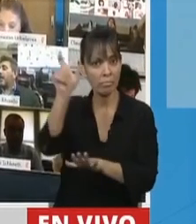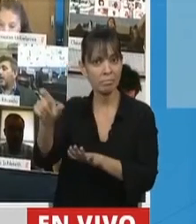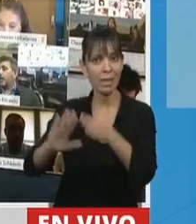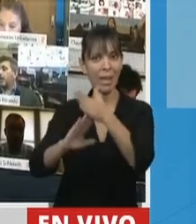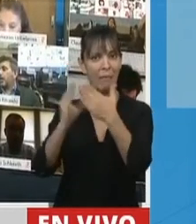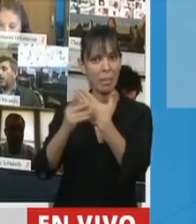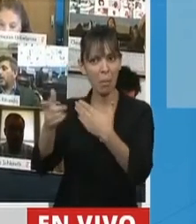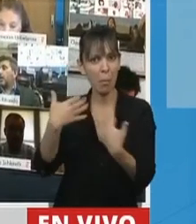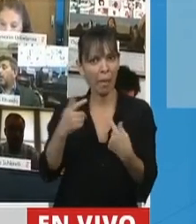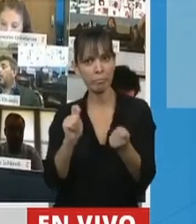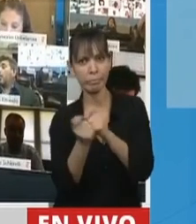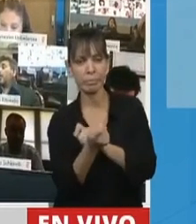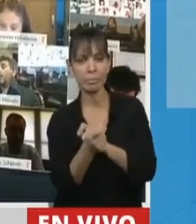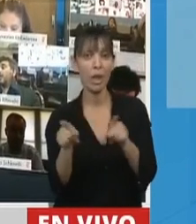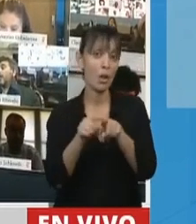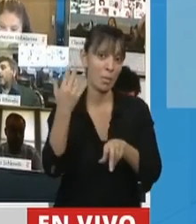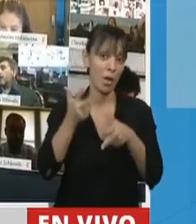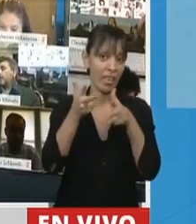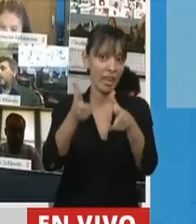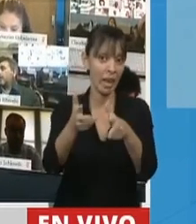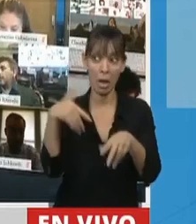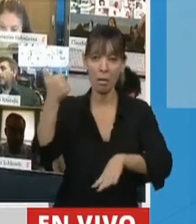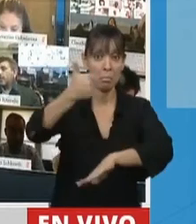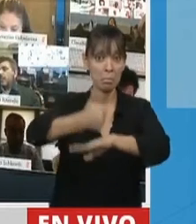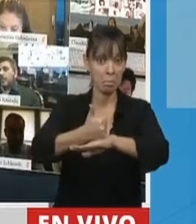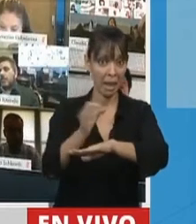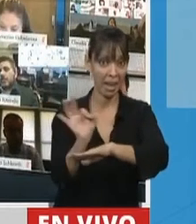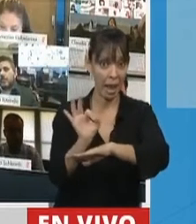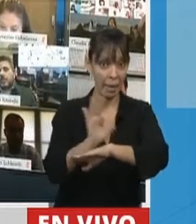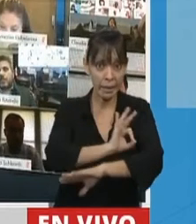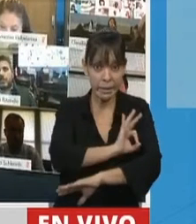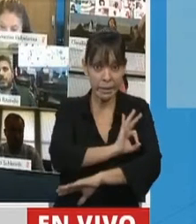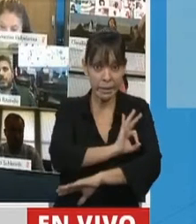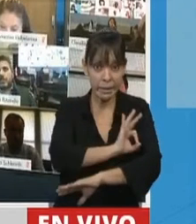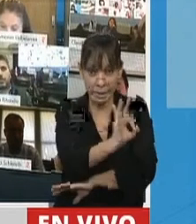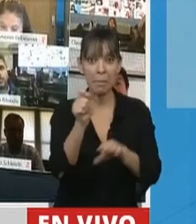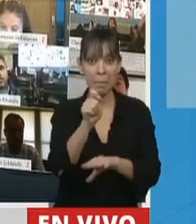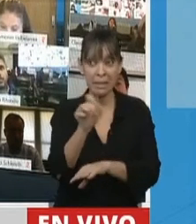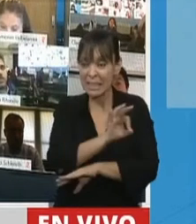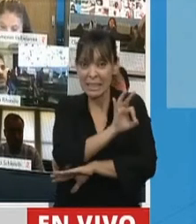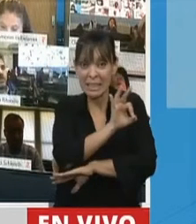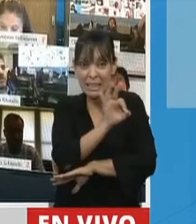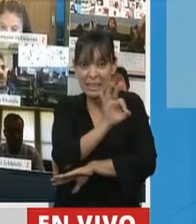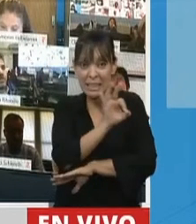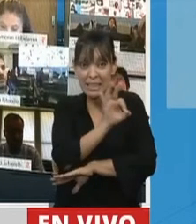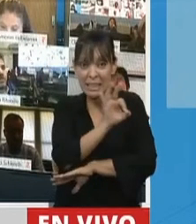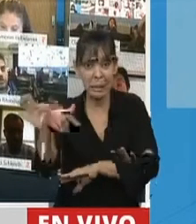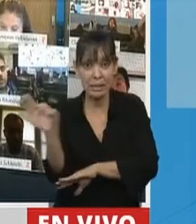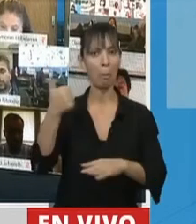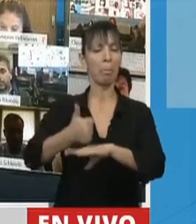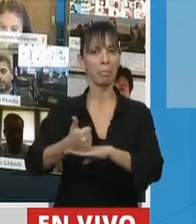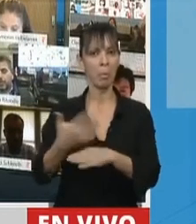jefe de gabinete, que además, como se dijo acá, no ha rendido cuentas en estos 6 meses, no ha cumplido con su